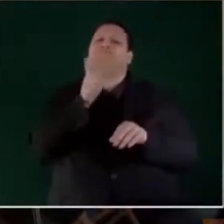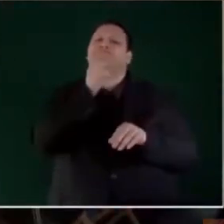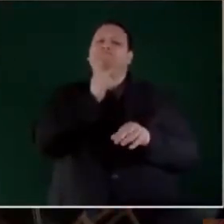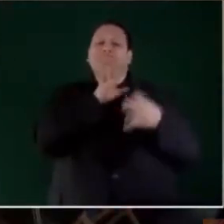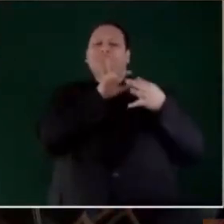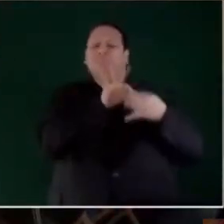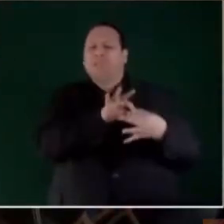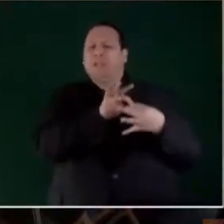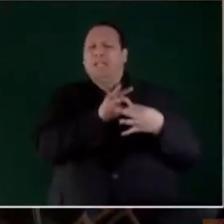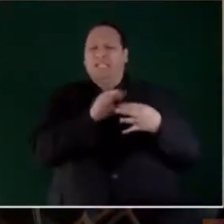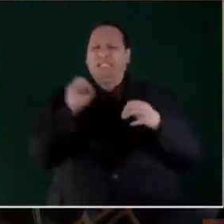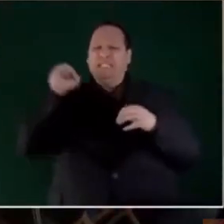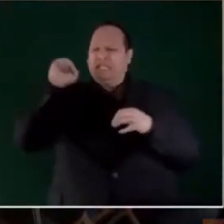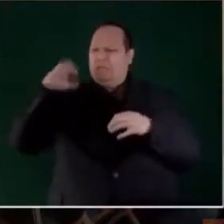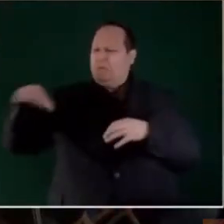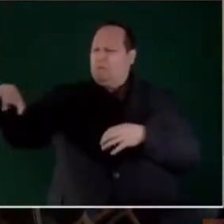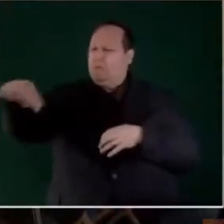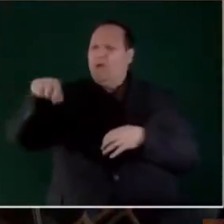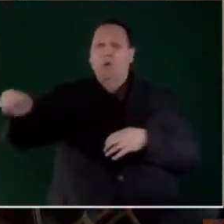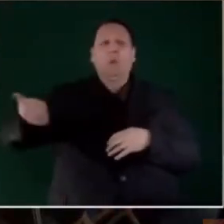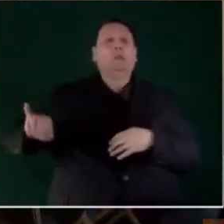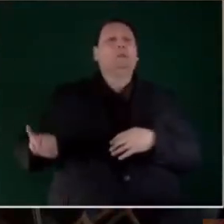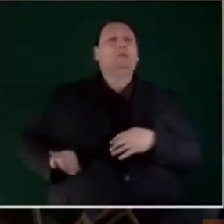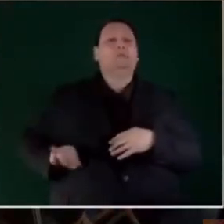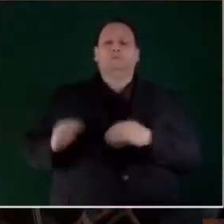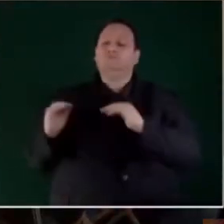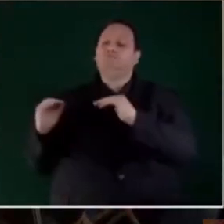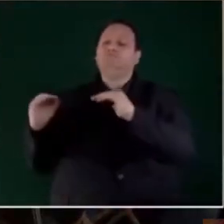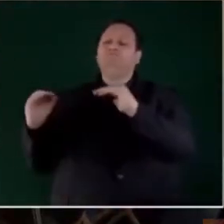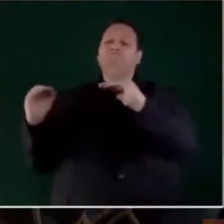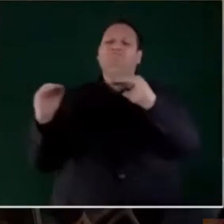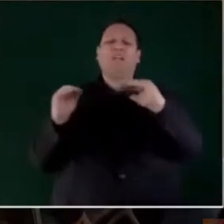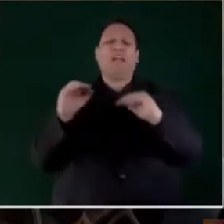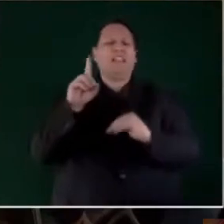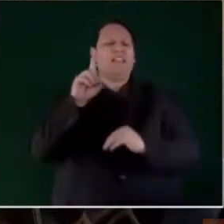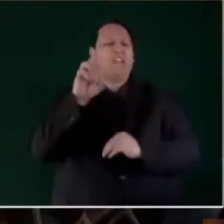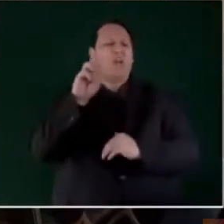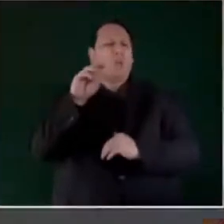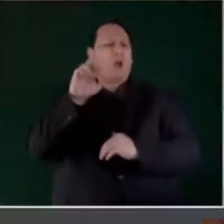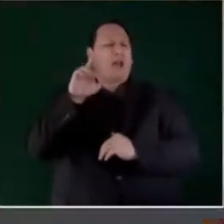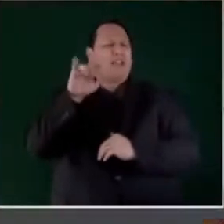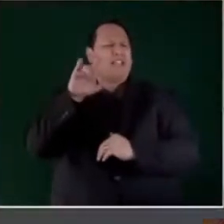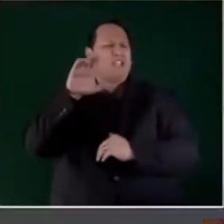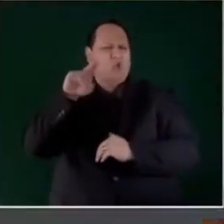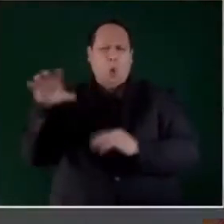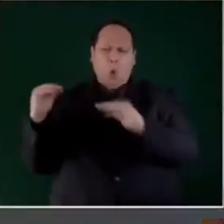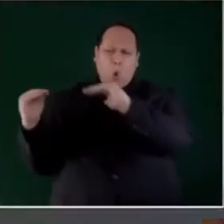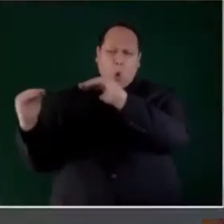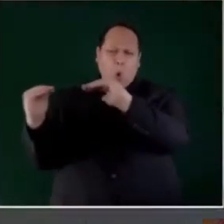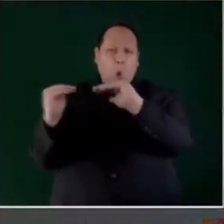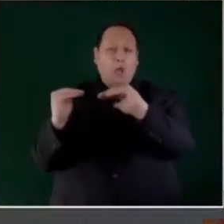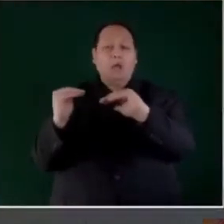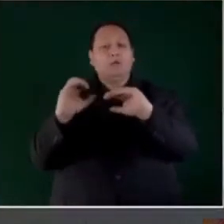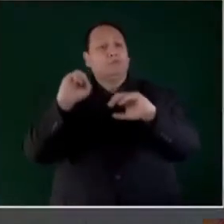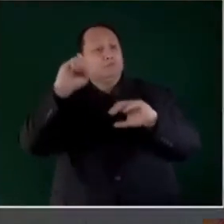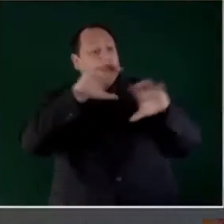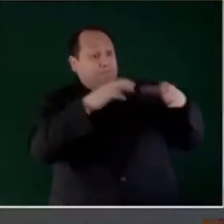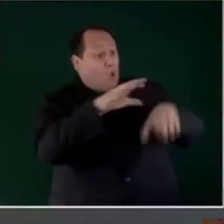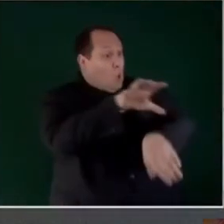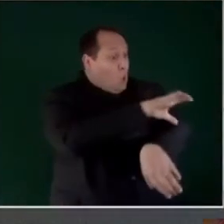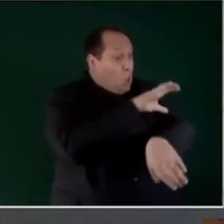tenido algún interés en una democratización desde el sindicato de electricistas,